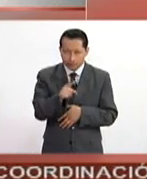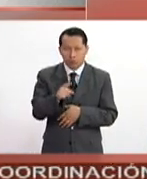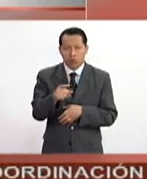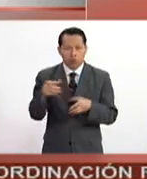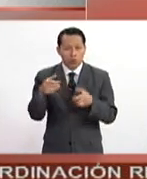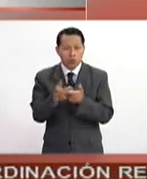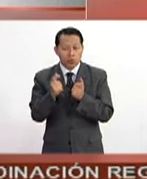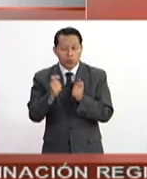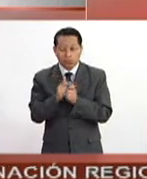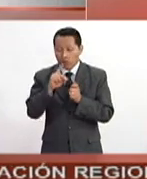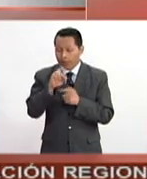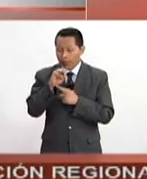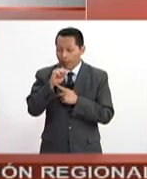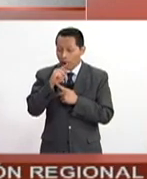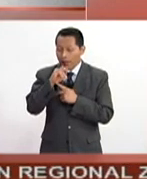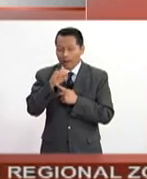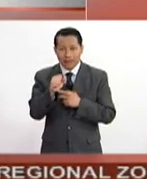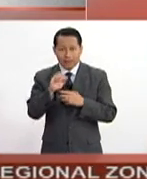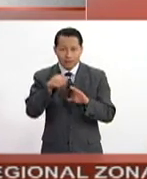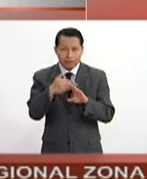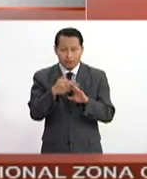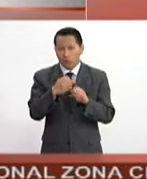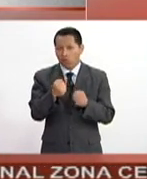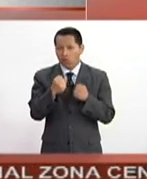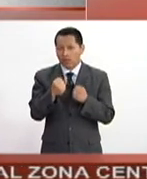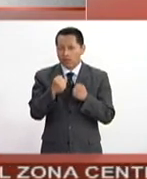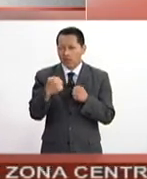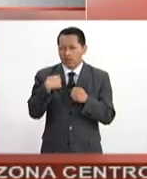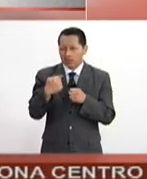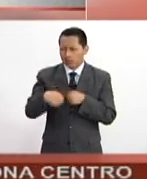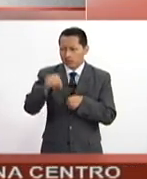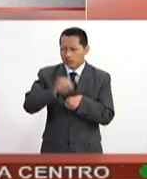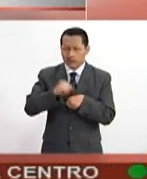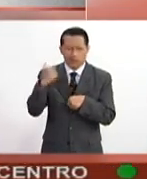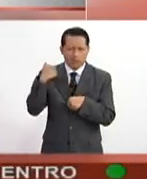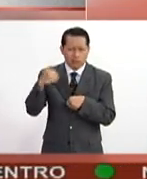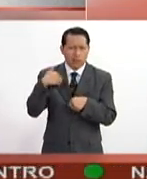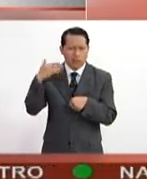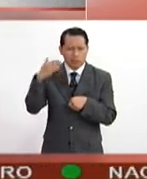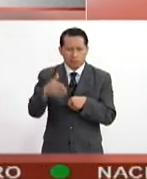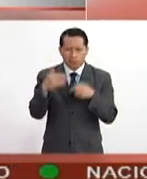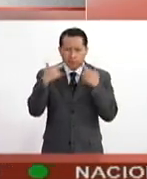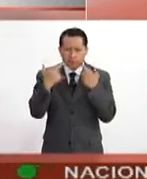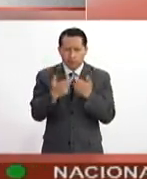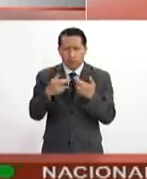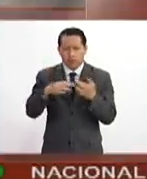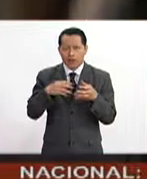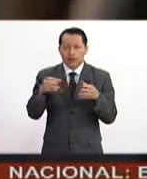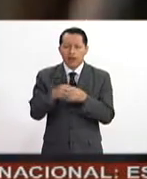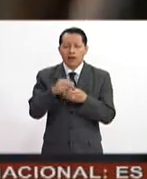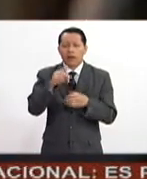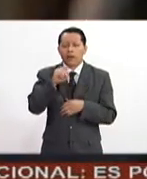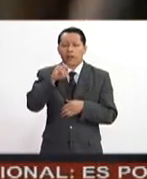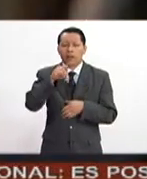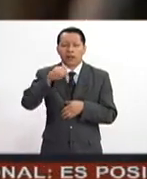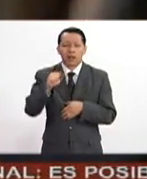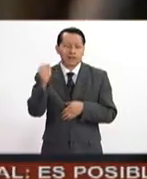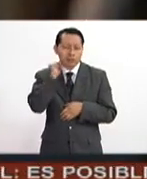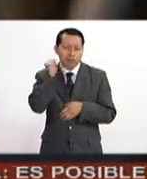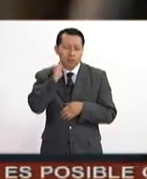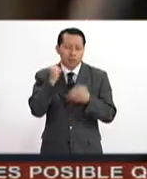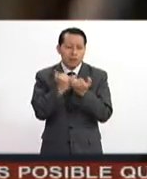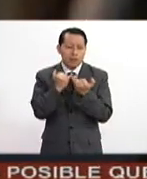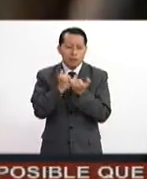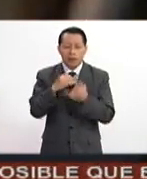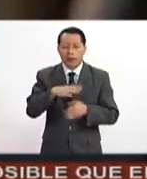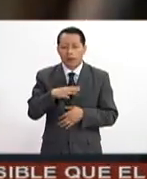oposición demócrata es intensa. Estuve hace un par de semanas en una reunión de la fracción demócrata del Senado y hay una unanimidad